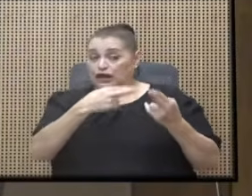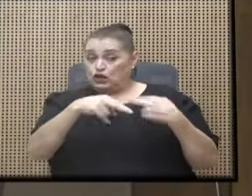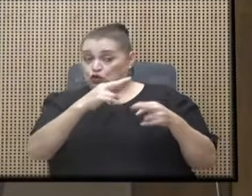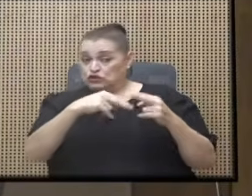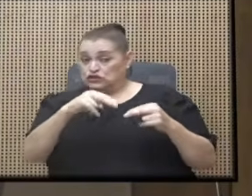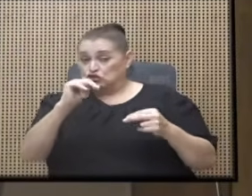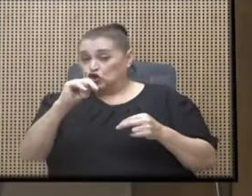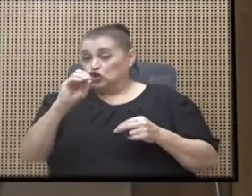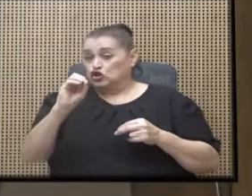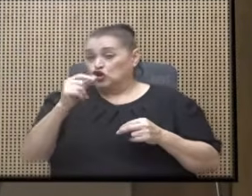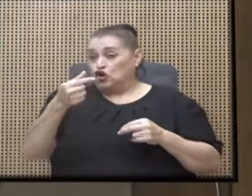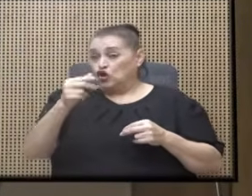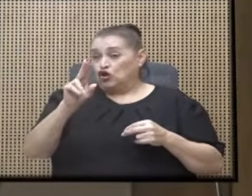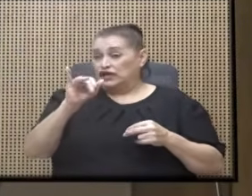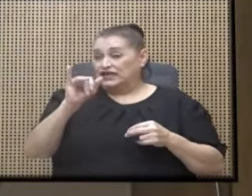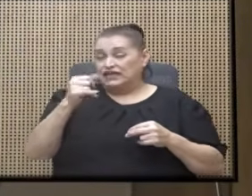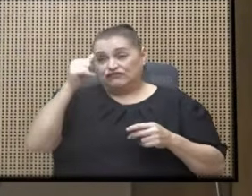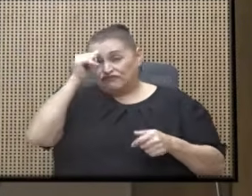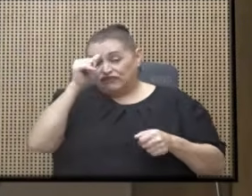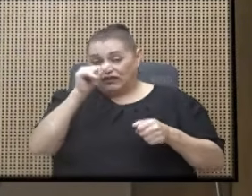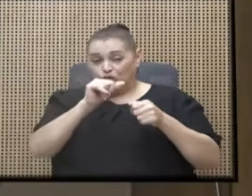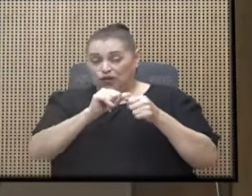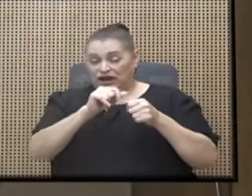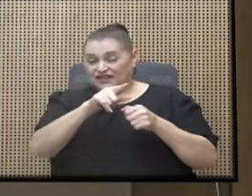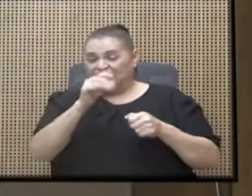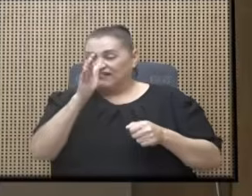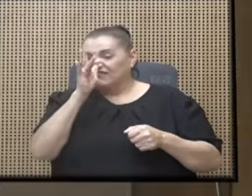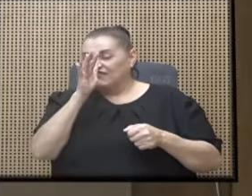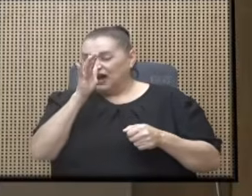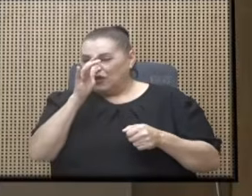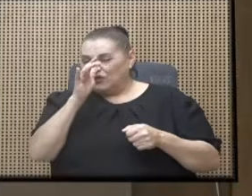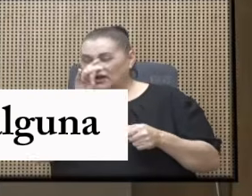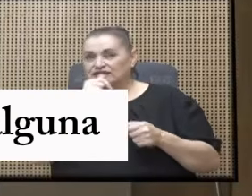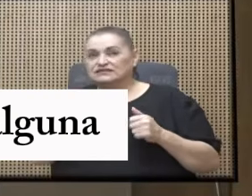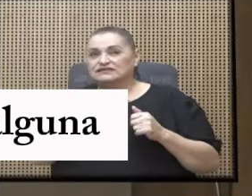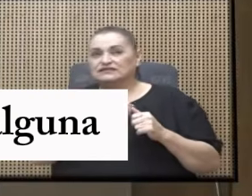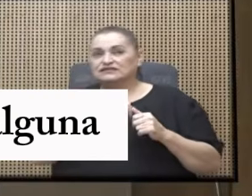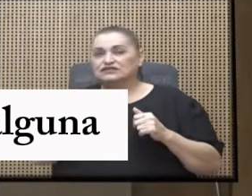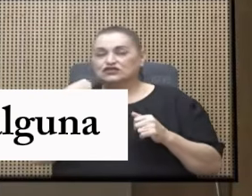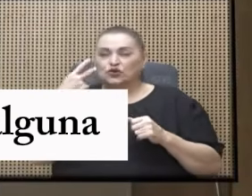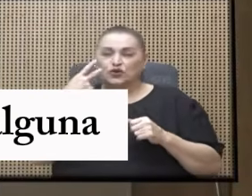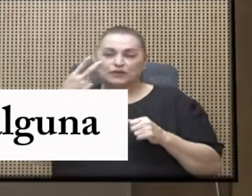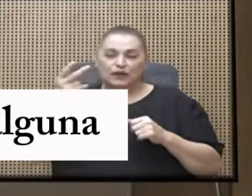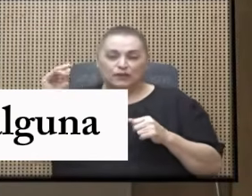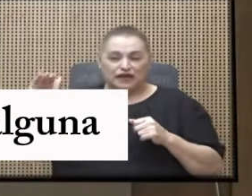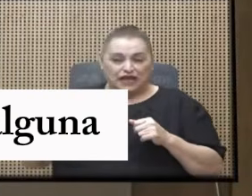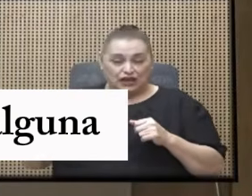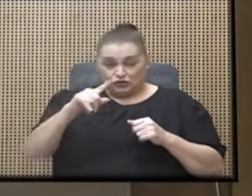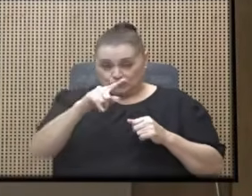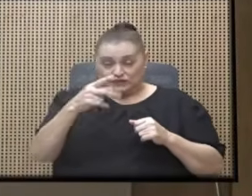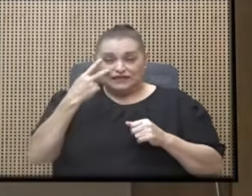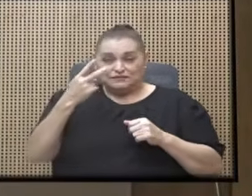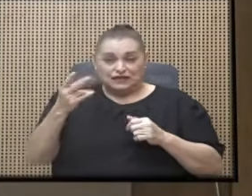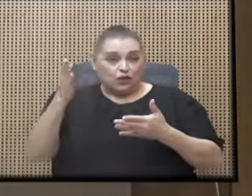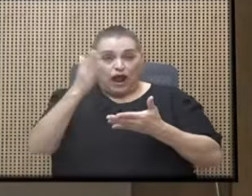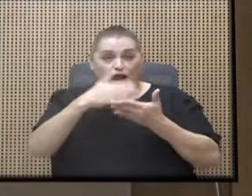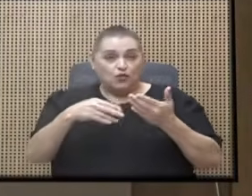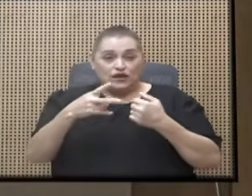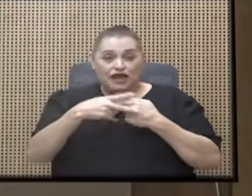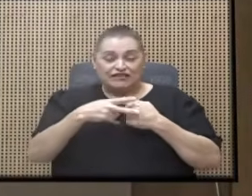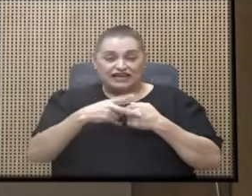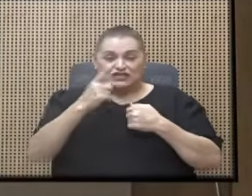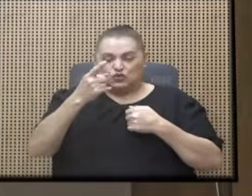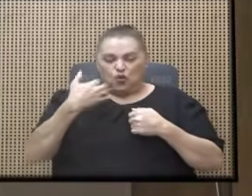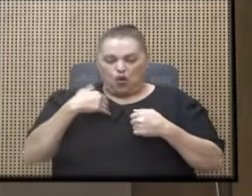me recuerda aquellas caricaturas que yo veía de pequeño, no sé si ustedes la vieron alguna, donde había un